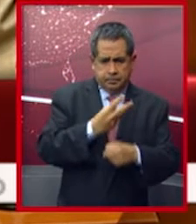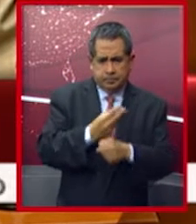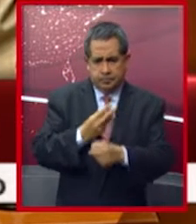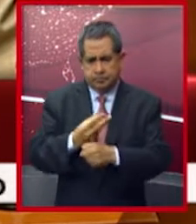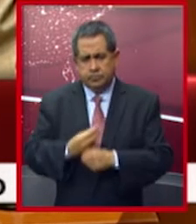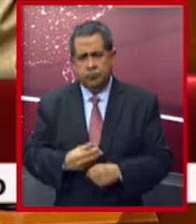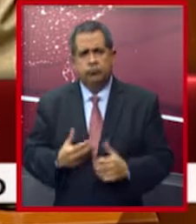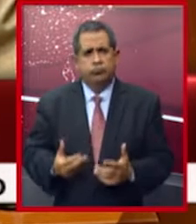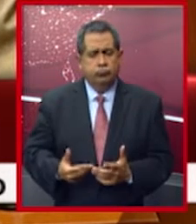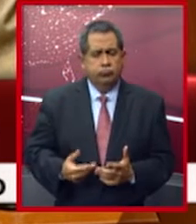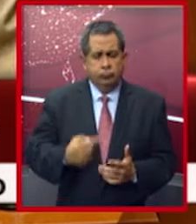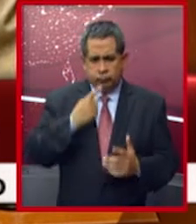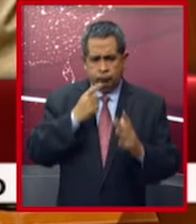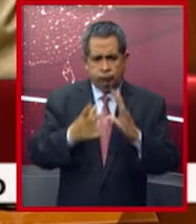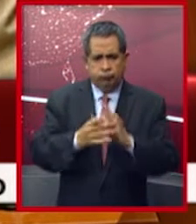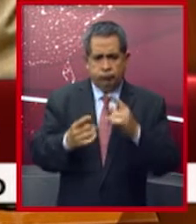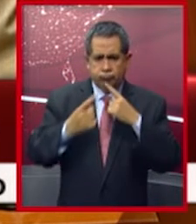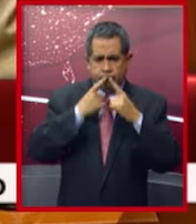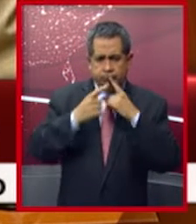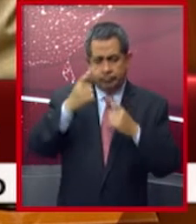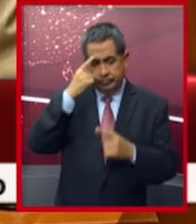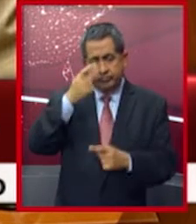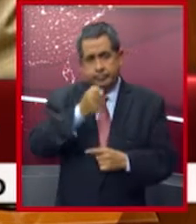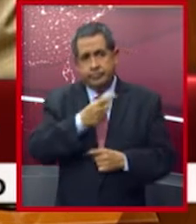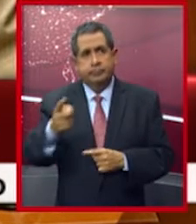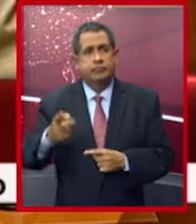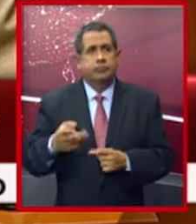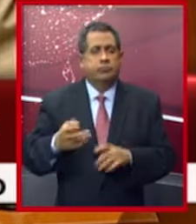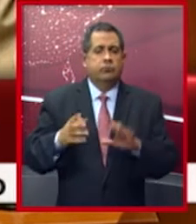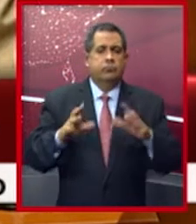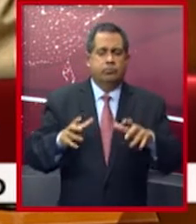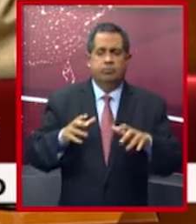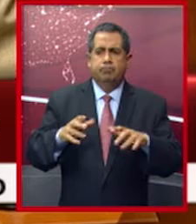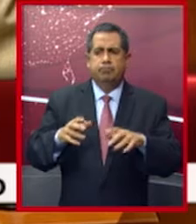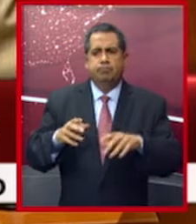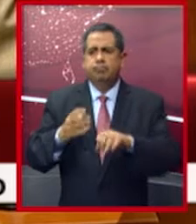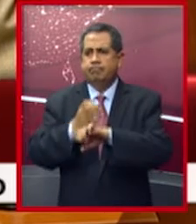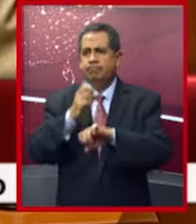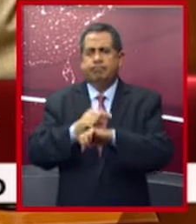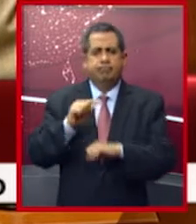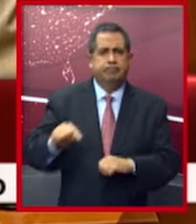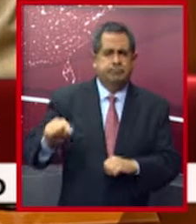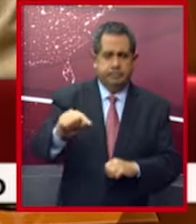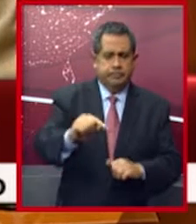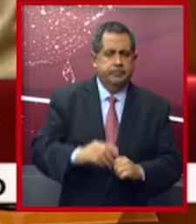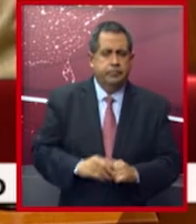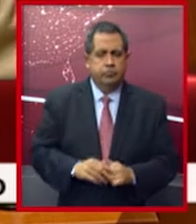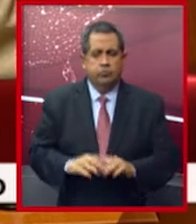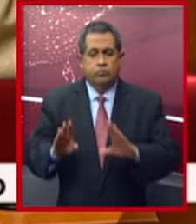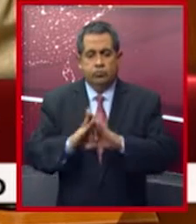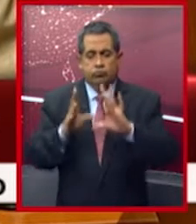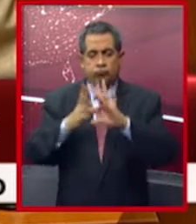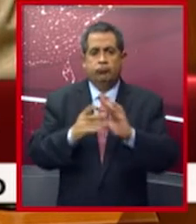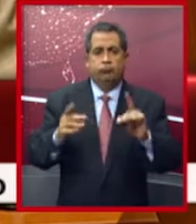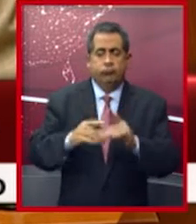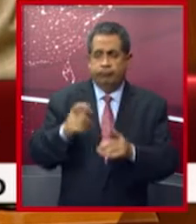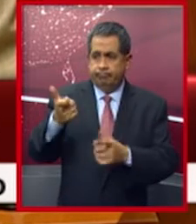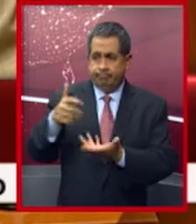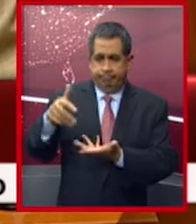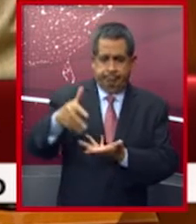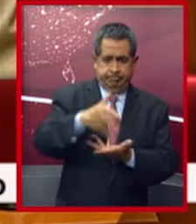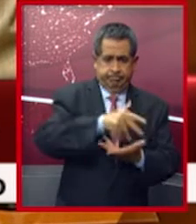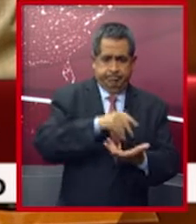y Rehabilitación para las entidades afectadas por los sismos, la creación de un Fondo Nacional